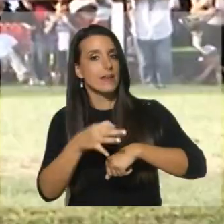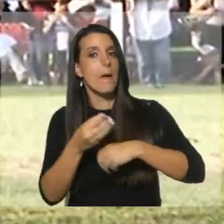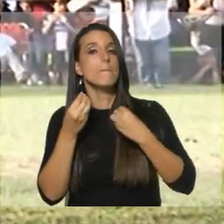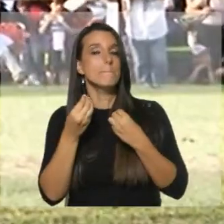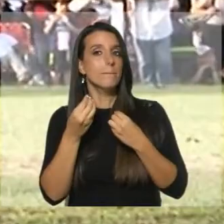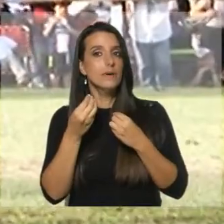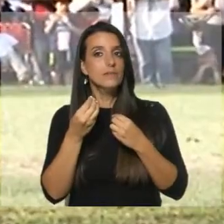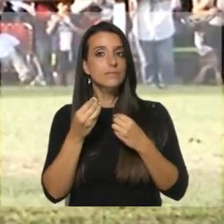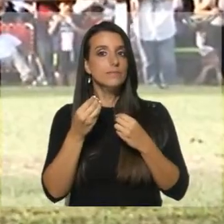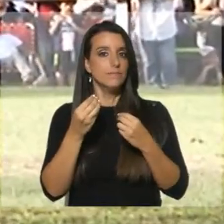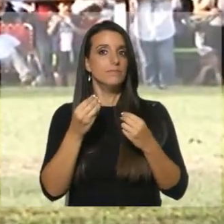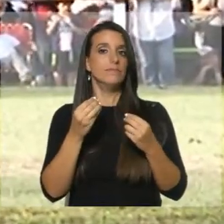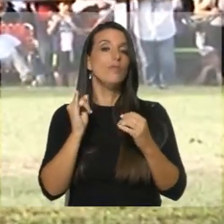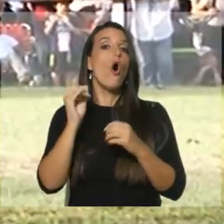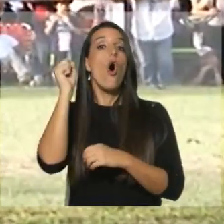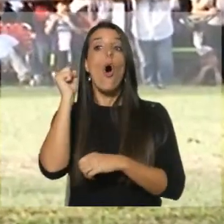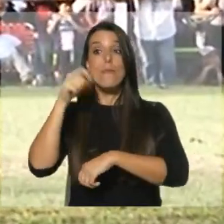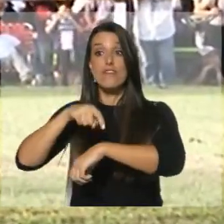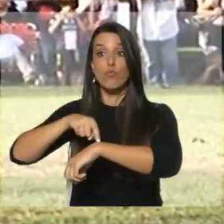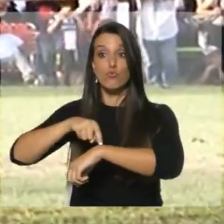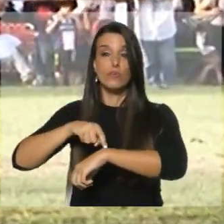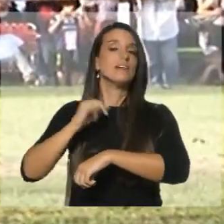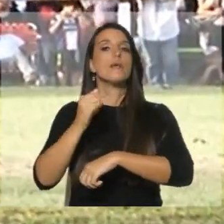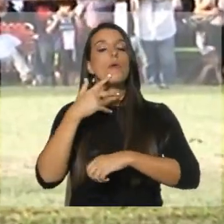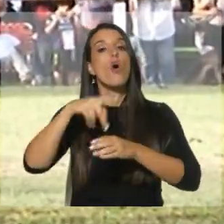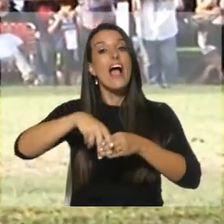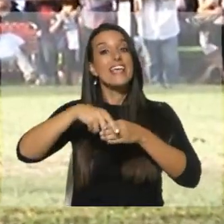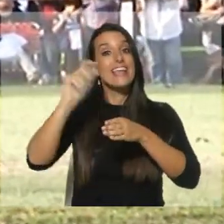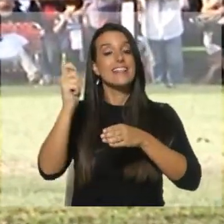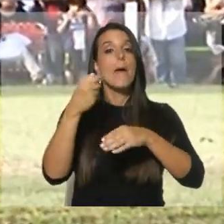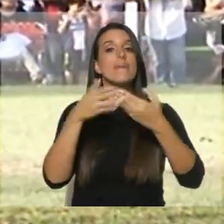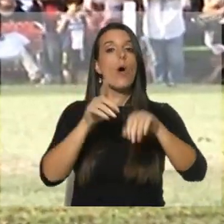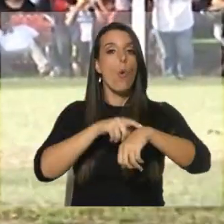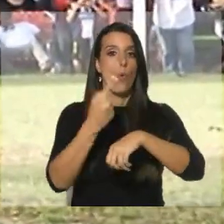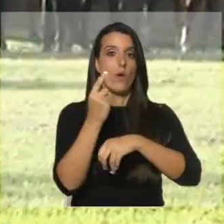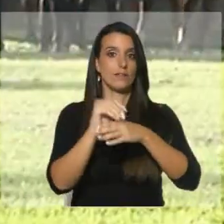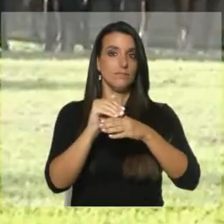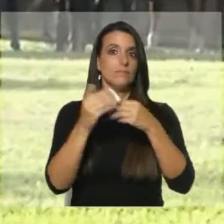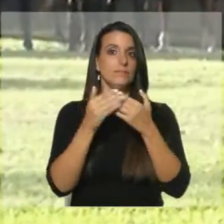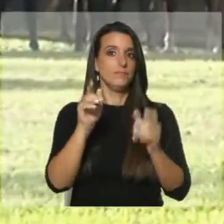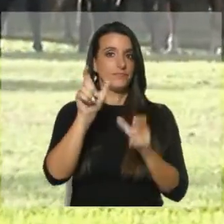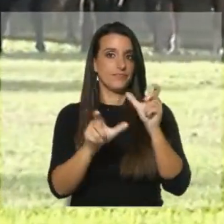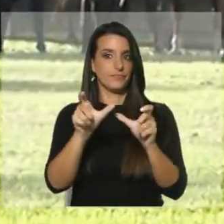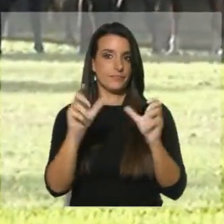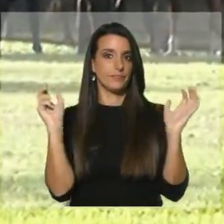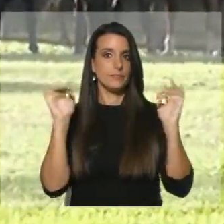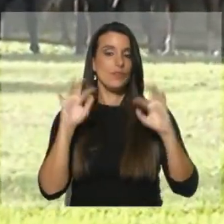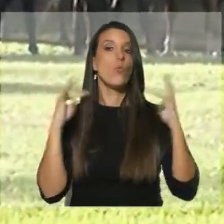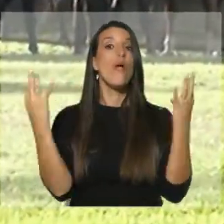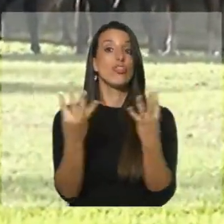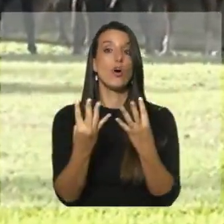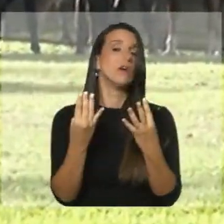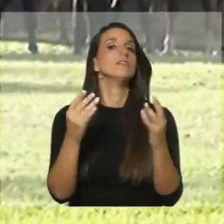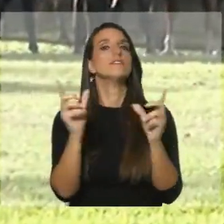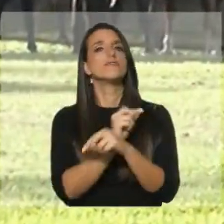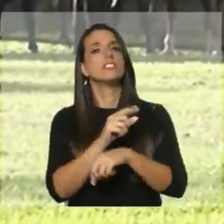haya conexión con los ómnibus. Exacto, nosotros tenemos las jineteadas que arrancan a la una, empieza el ingreso del público al ruedo, luego